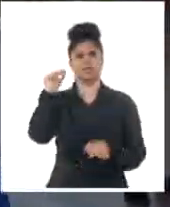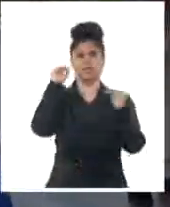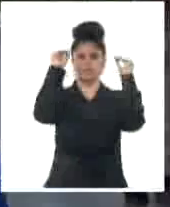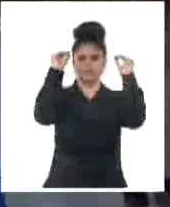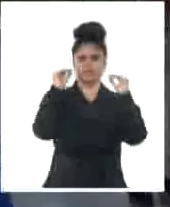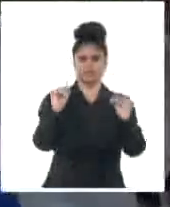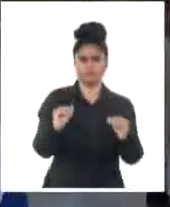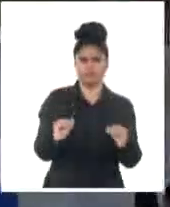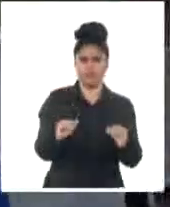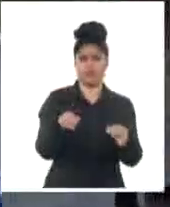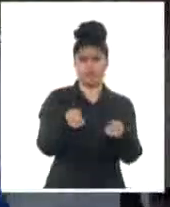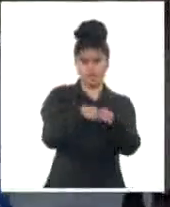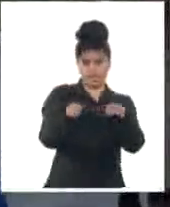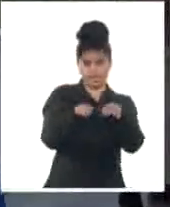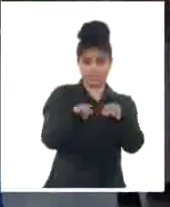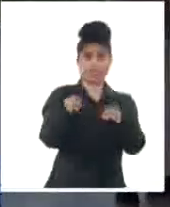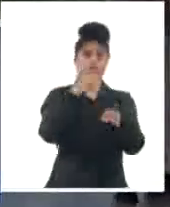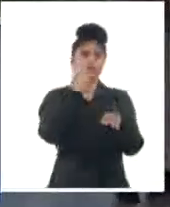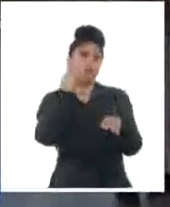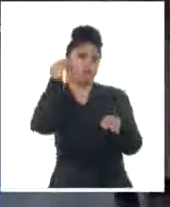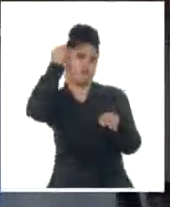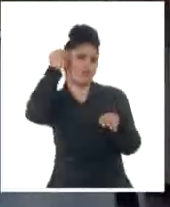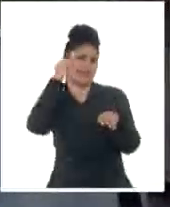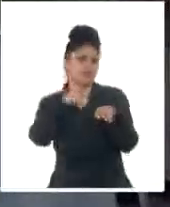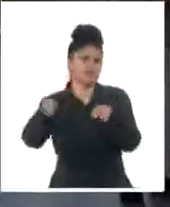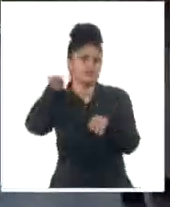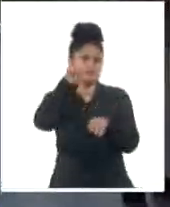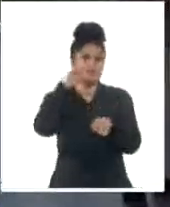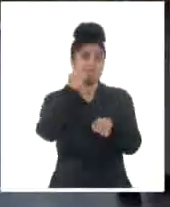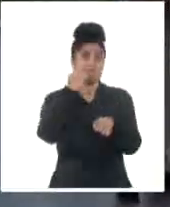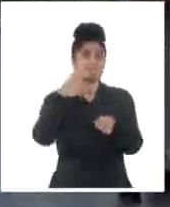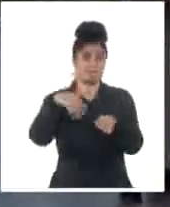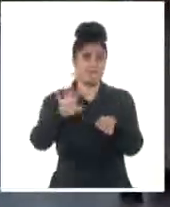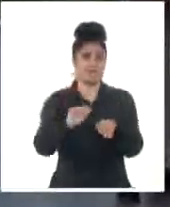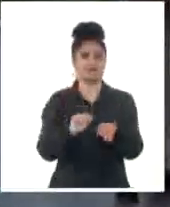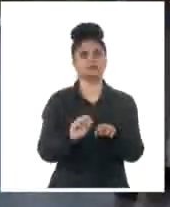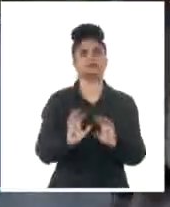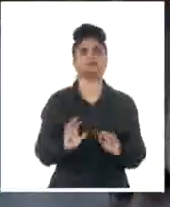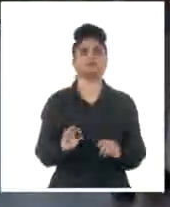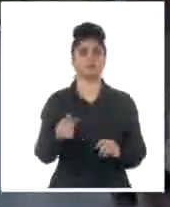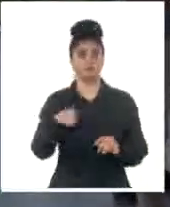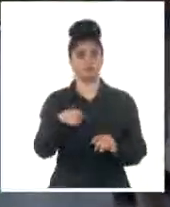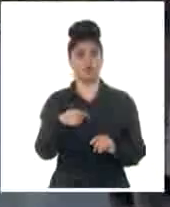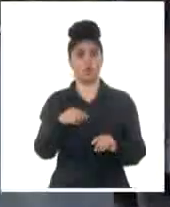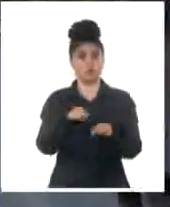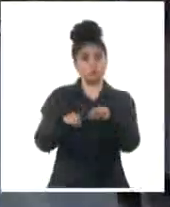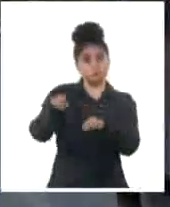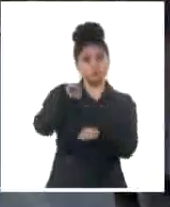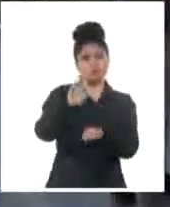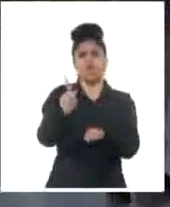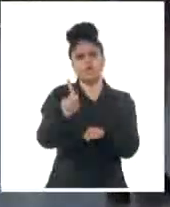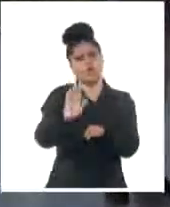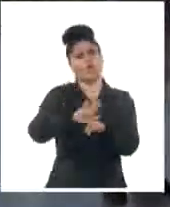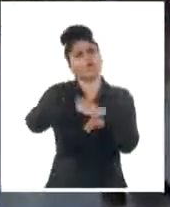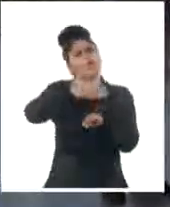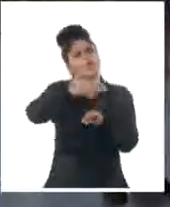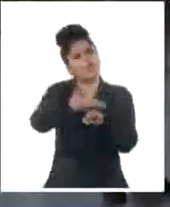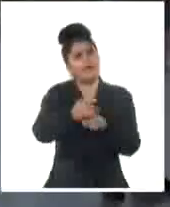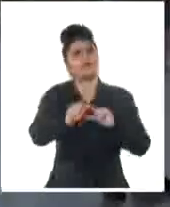seguir incrementando esta marca? Bueno, ahora mismo no estoy pensando en seguir incrementándola, sino en tratar de estabilizarme por